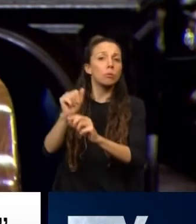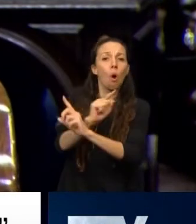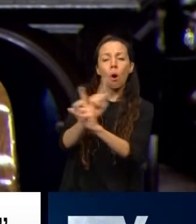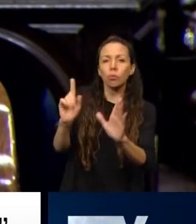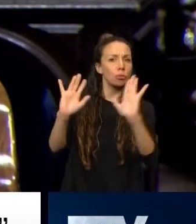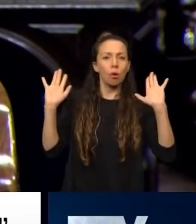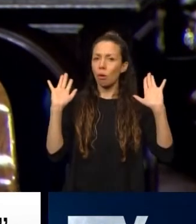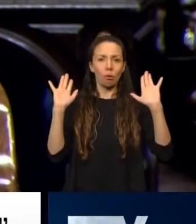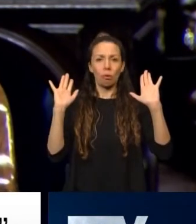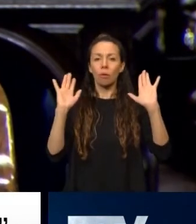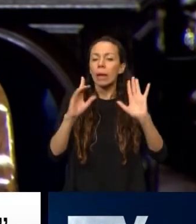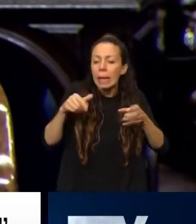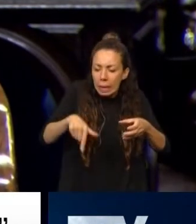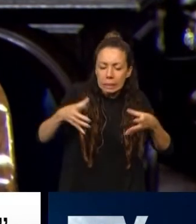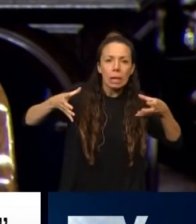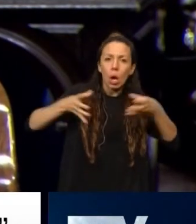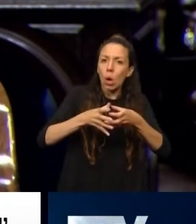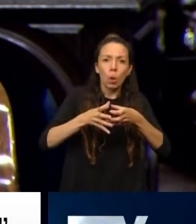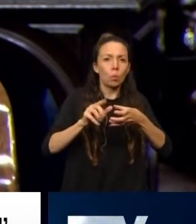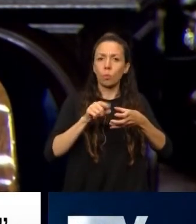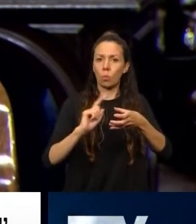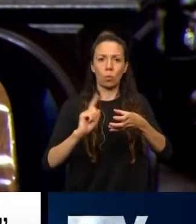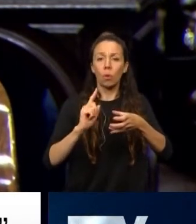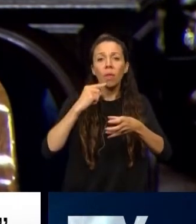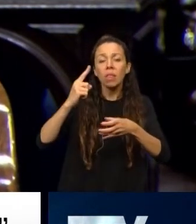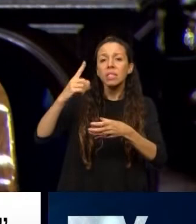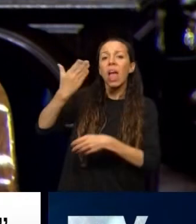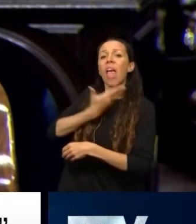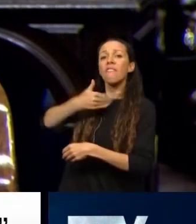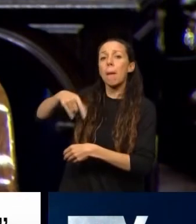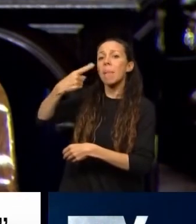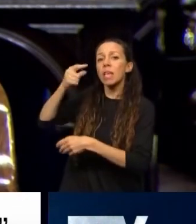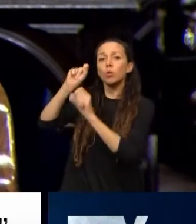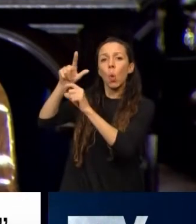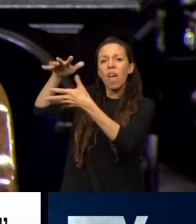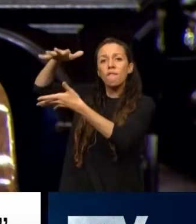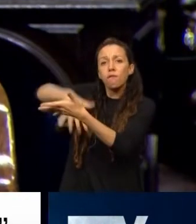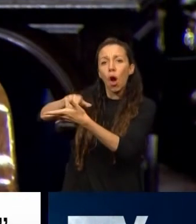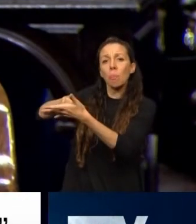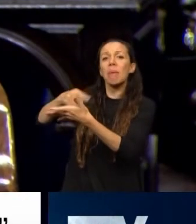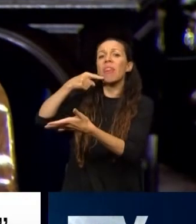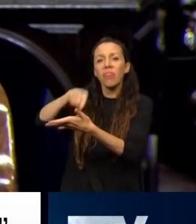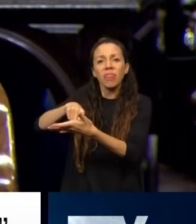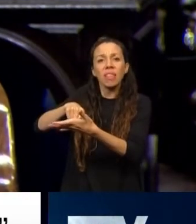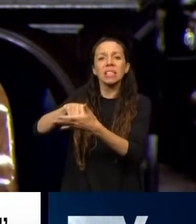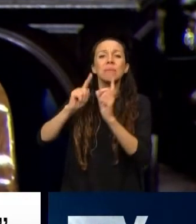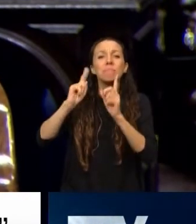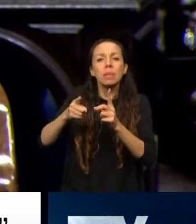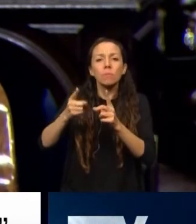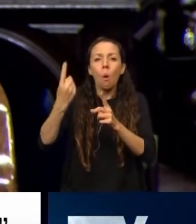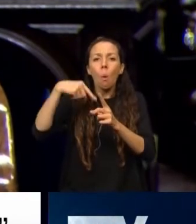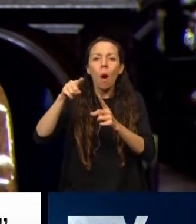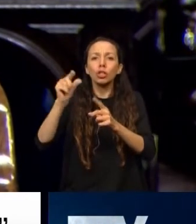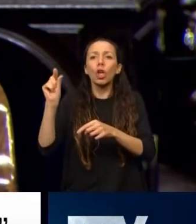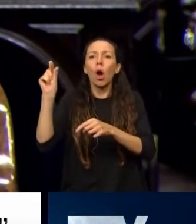diputados, lo dice el propio Fondo Monetario Internacional en el informe que hizo de la evaluación ex post de